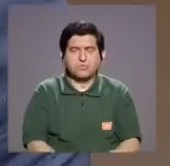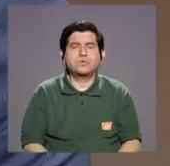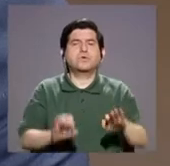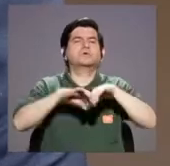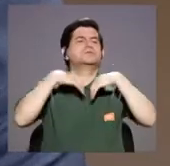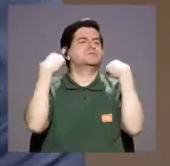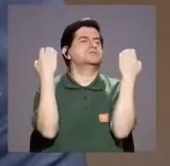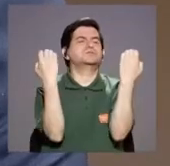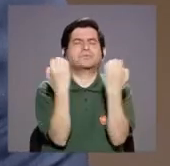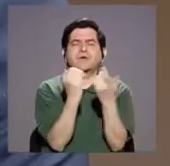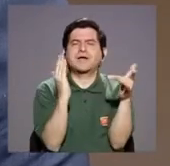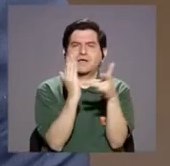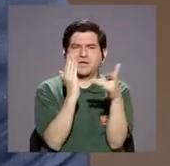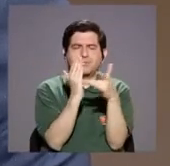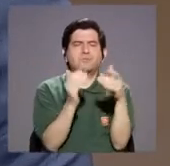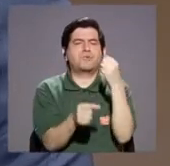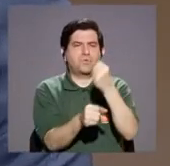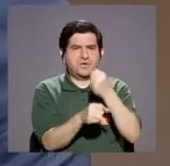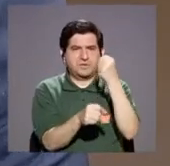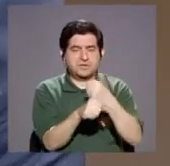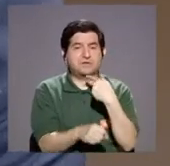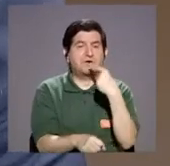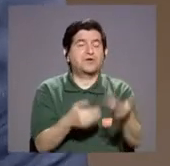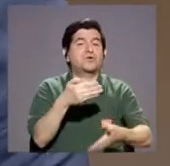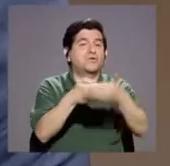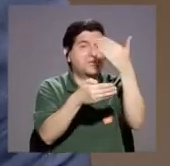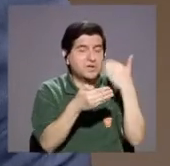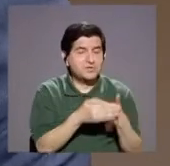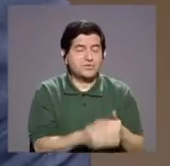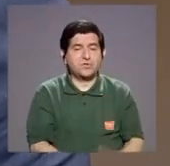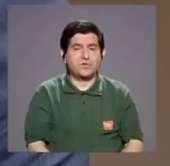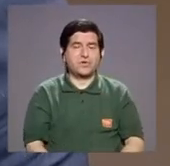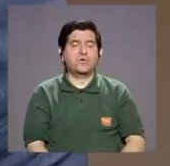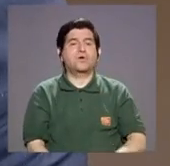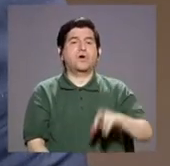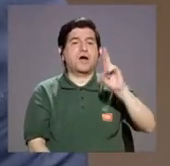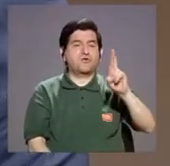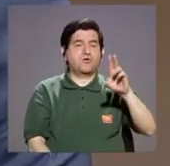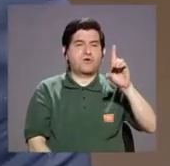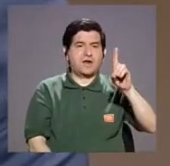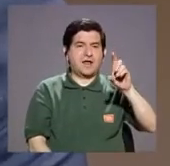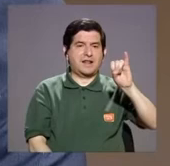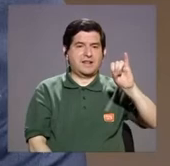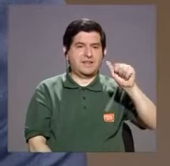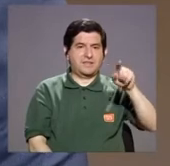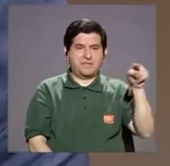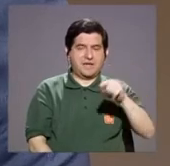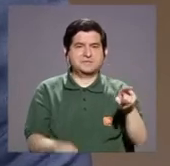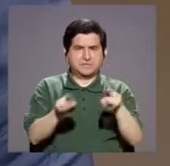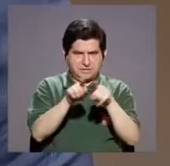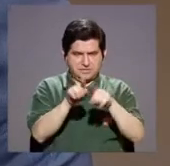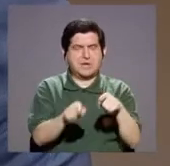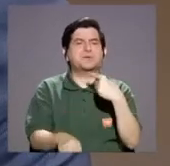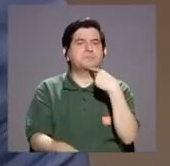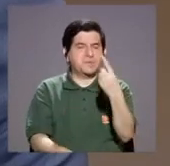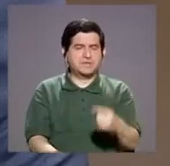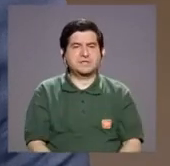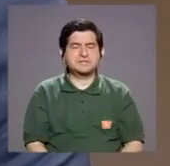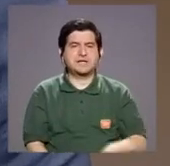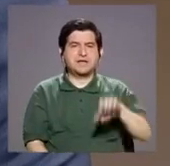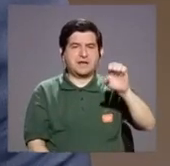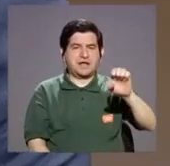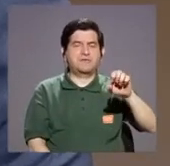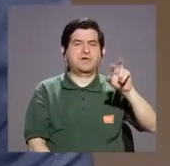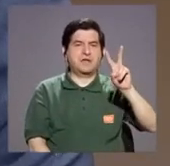equipo técnico y operativo ahora que usted menciona ronald días sería ingrato no mencionar entonces a enrique